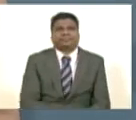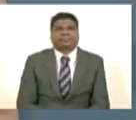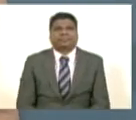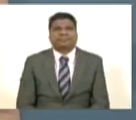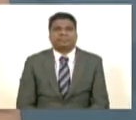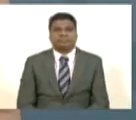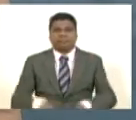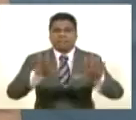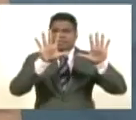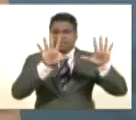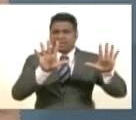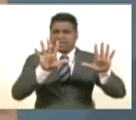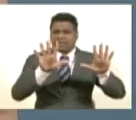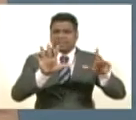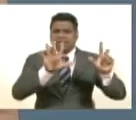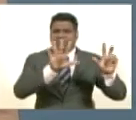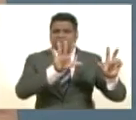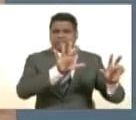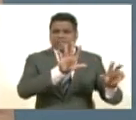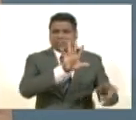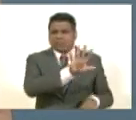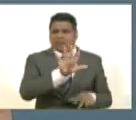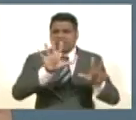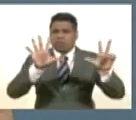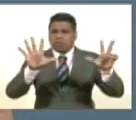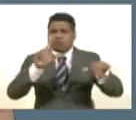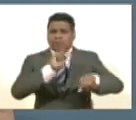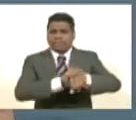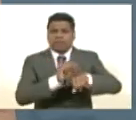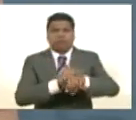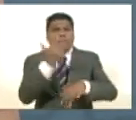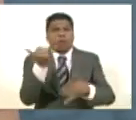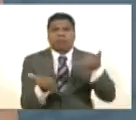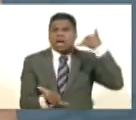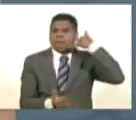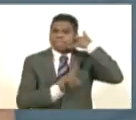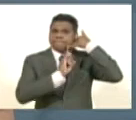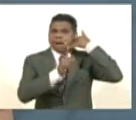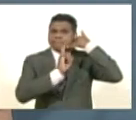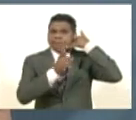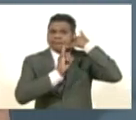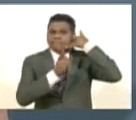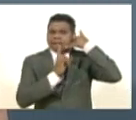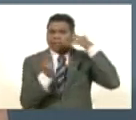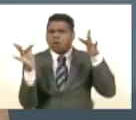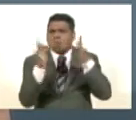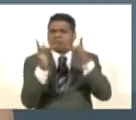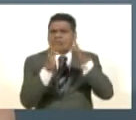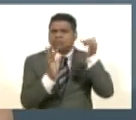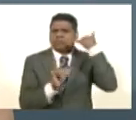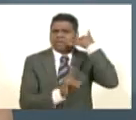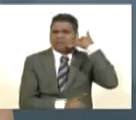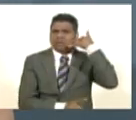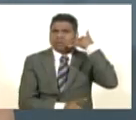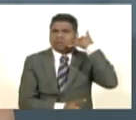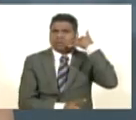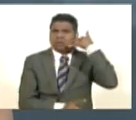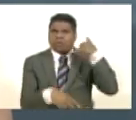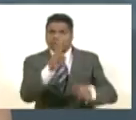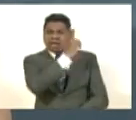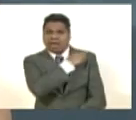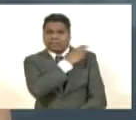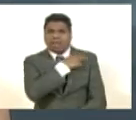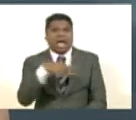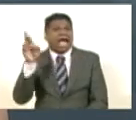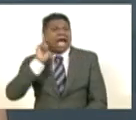10 de la mañana, 58 minutos. Hacemos un contacto telefónico a esta hora. El señor Julio Medina, quien es el director de Radio